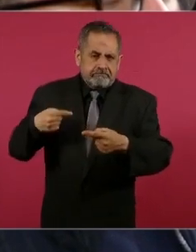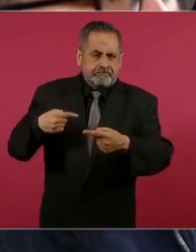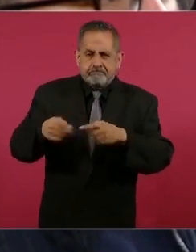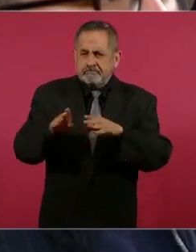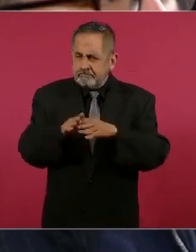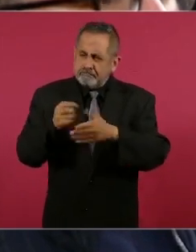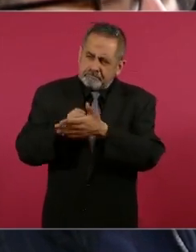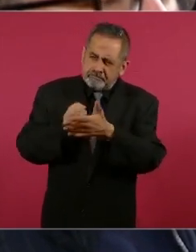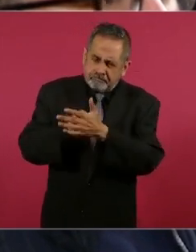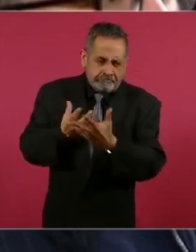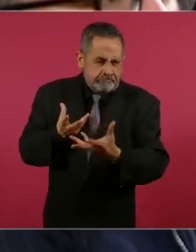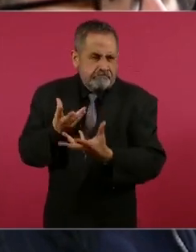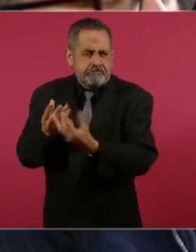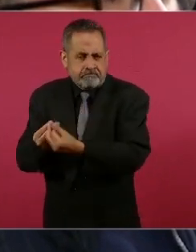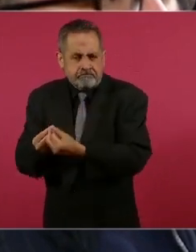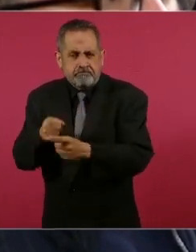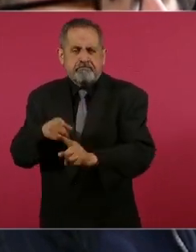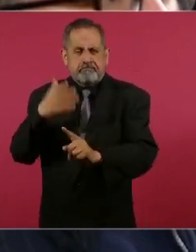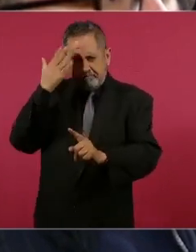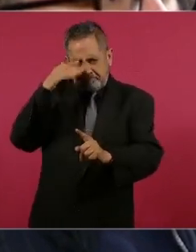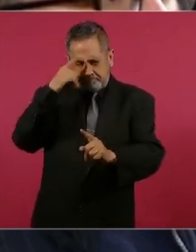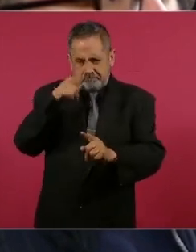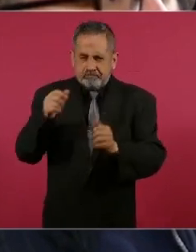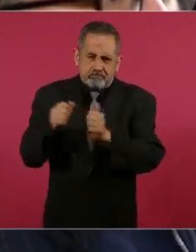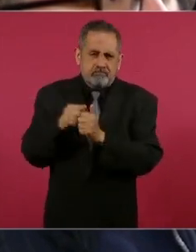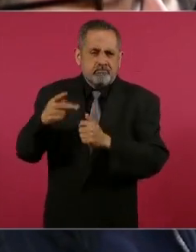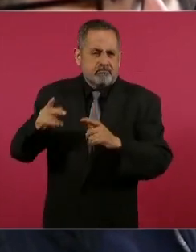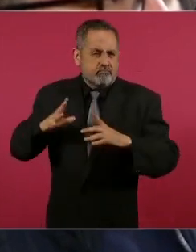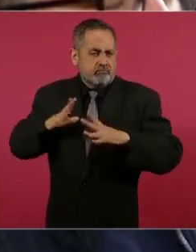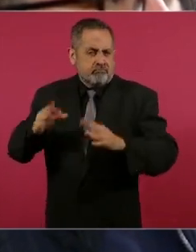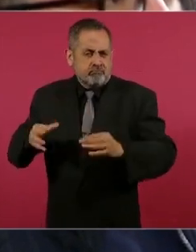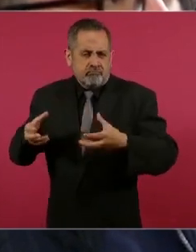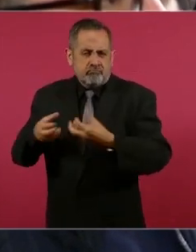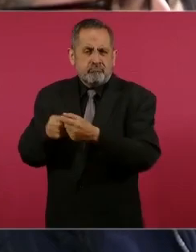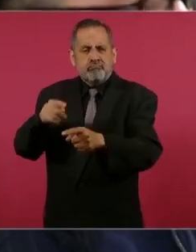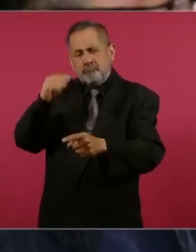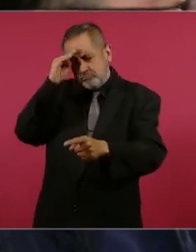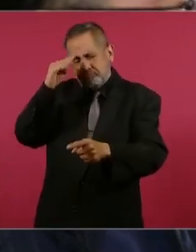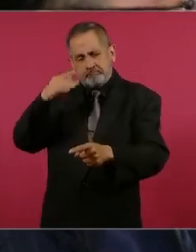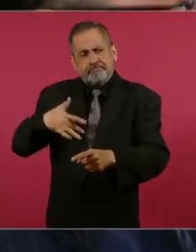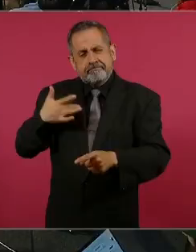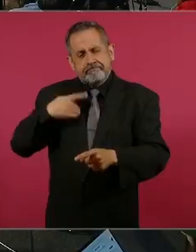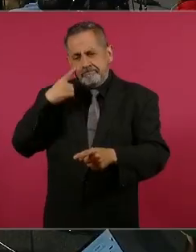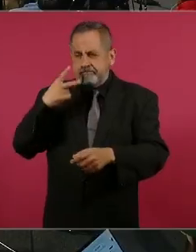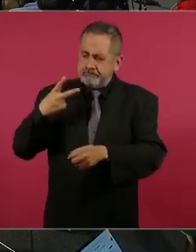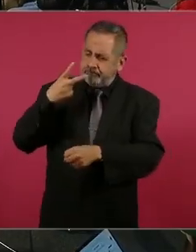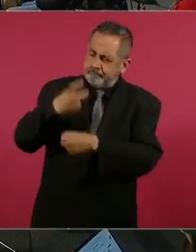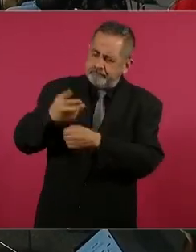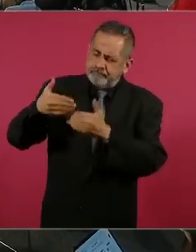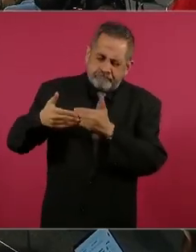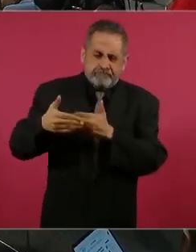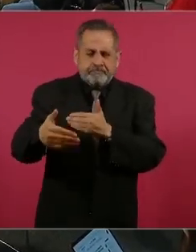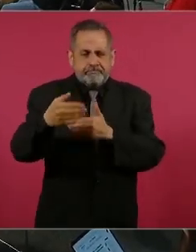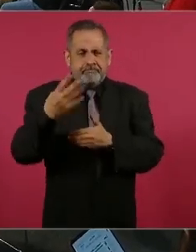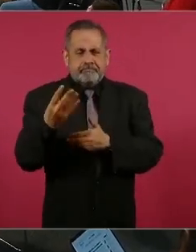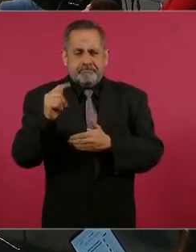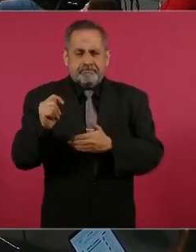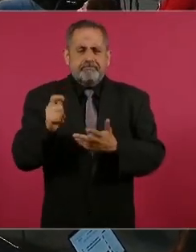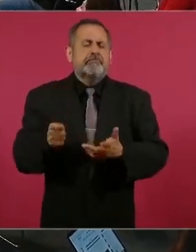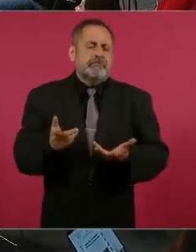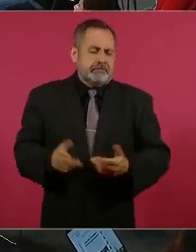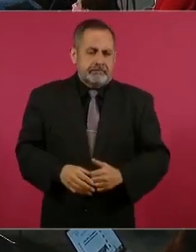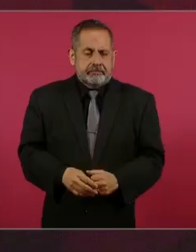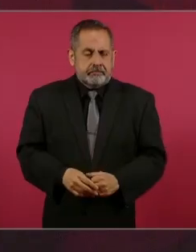del movimiento, y pues a sus fundadores, saber esta valoración del segundo piso por bueno, parte.